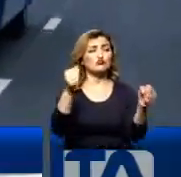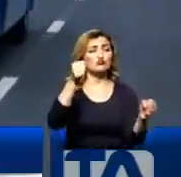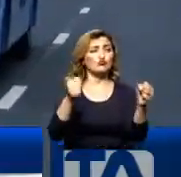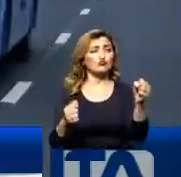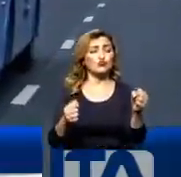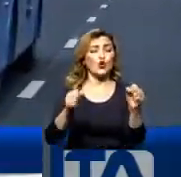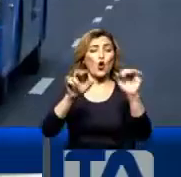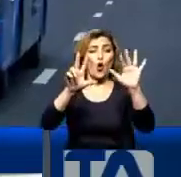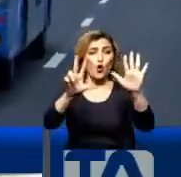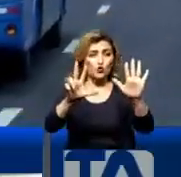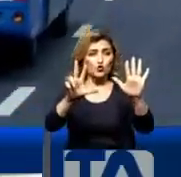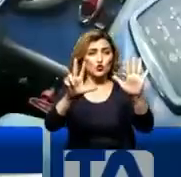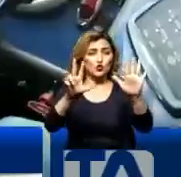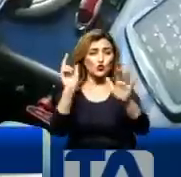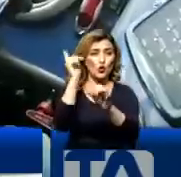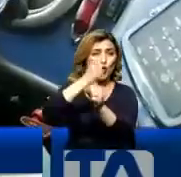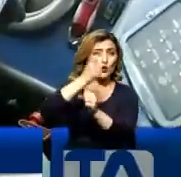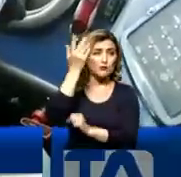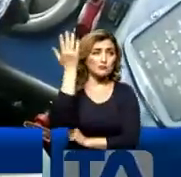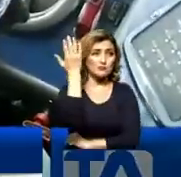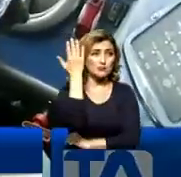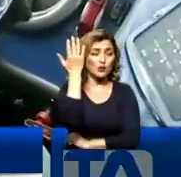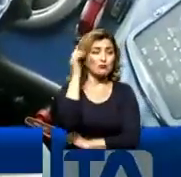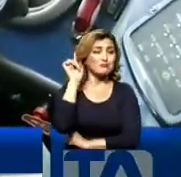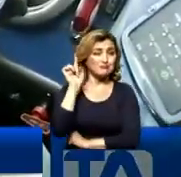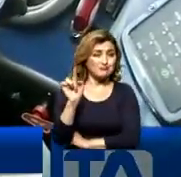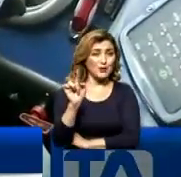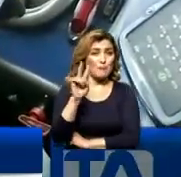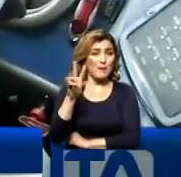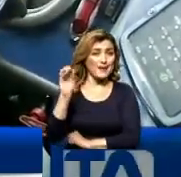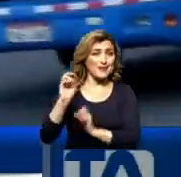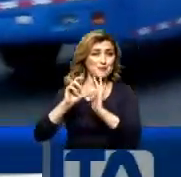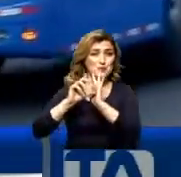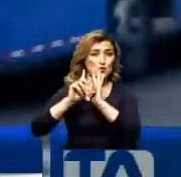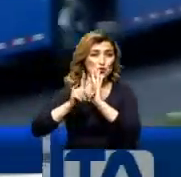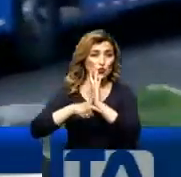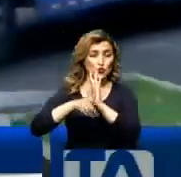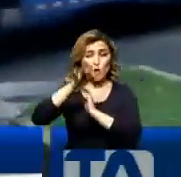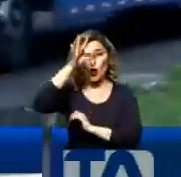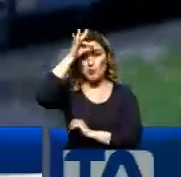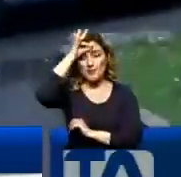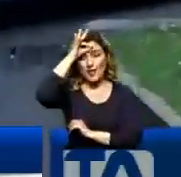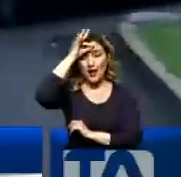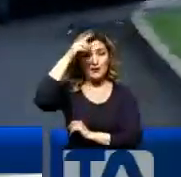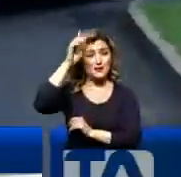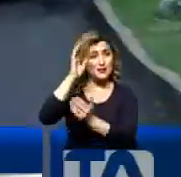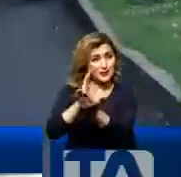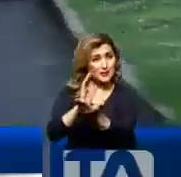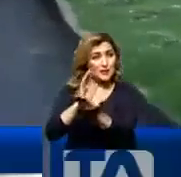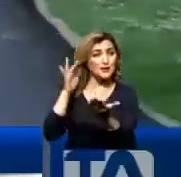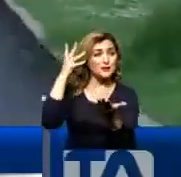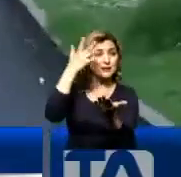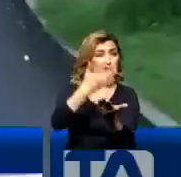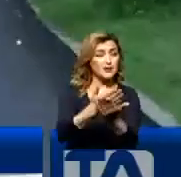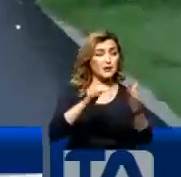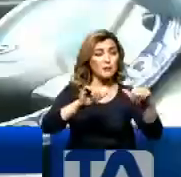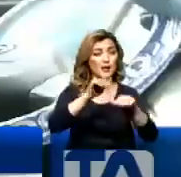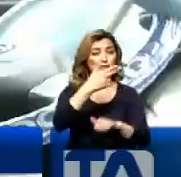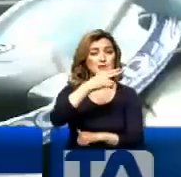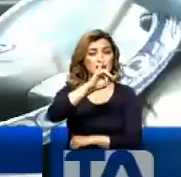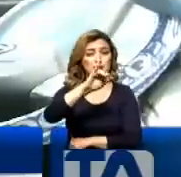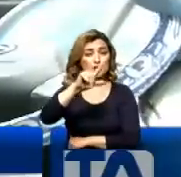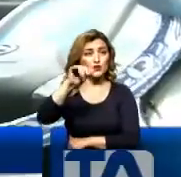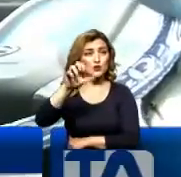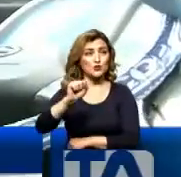que son 8 y por disposición de la alcaldía salen cada 20 minutos desde el Hospital Carlos Andrade Marín hacia el Valle de los Chillos.